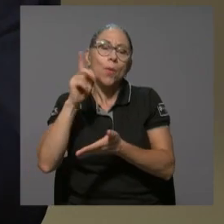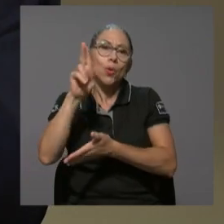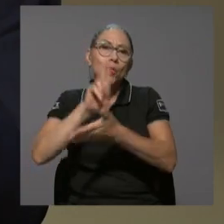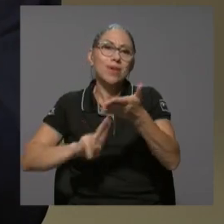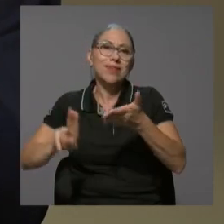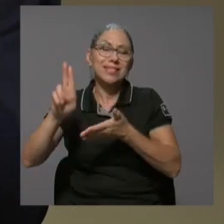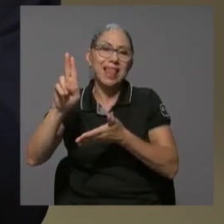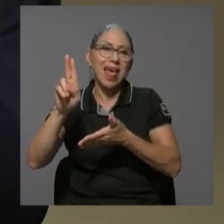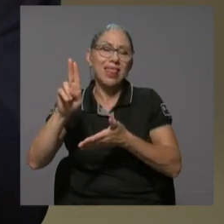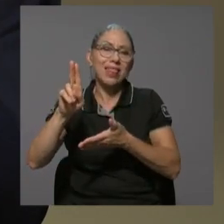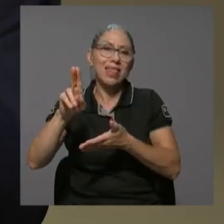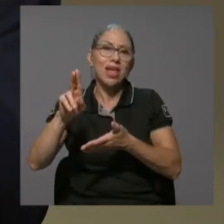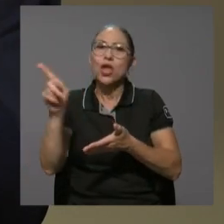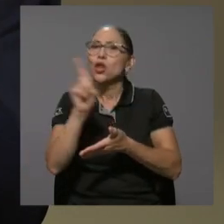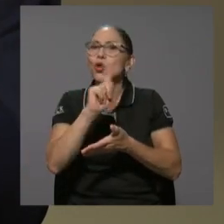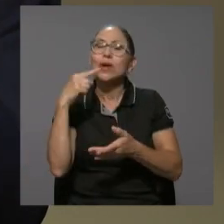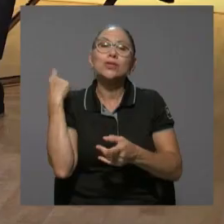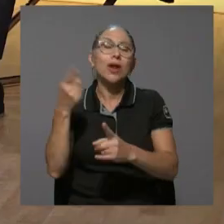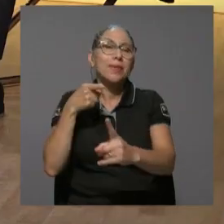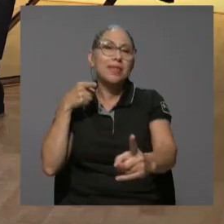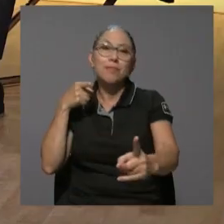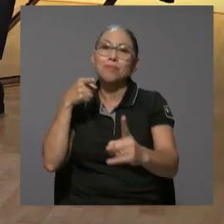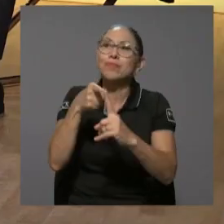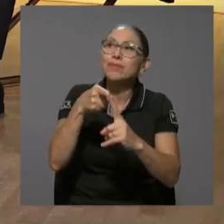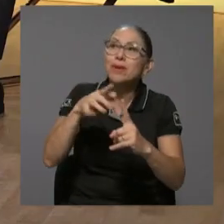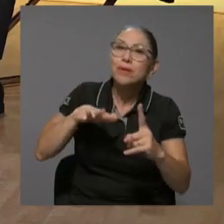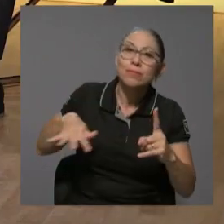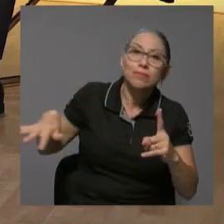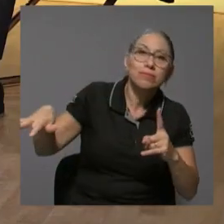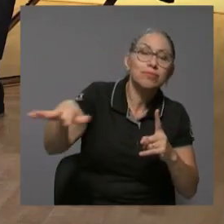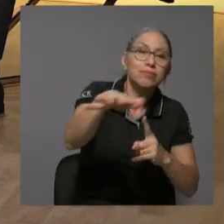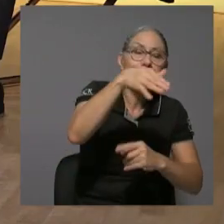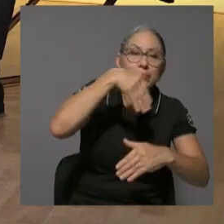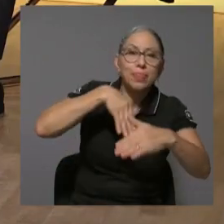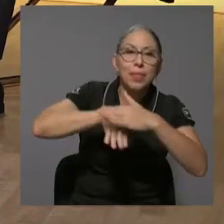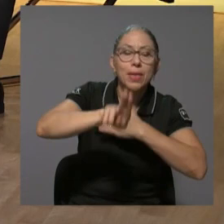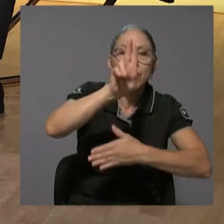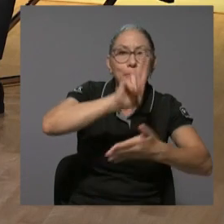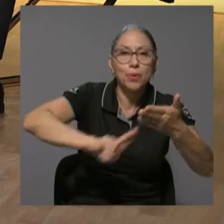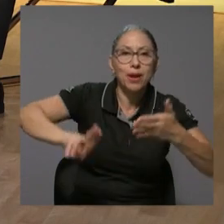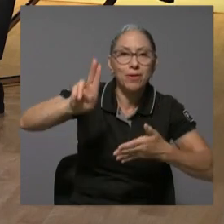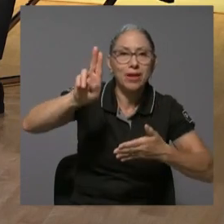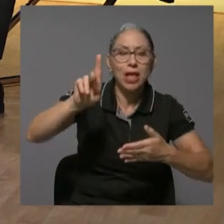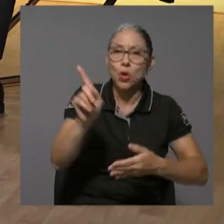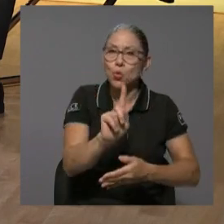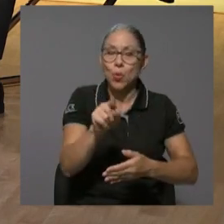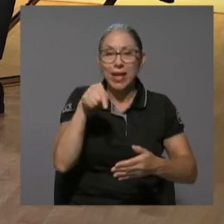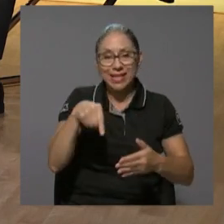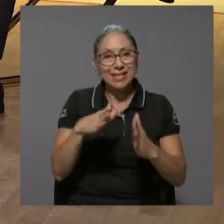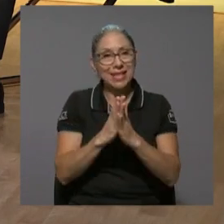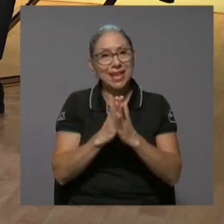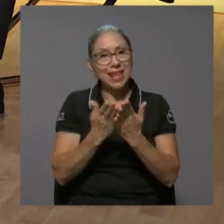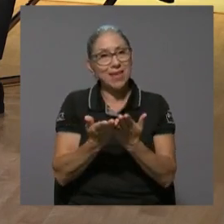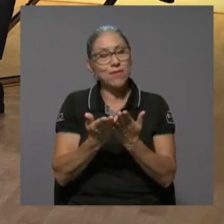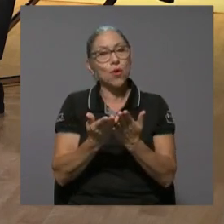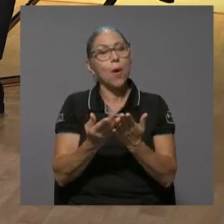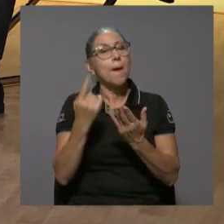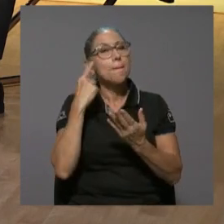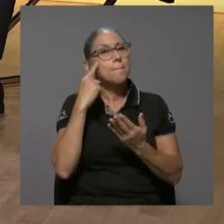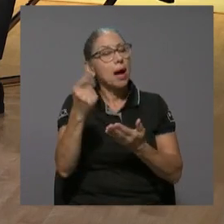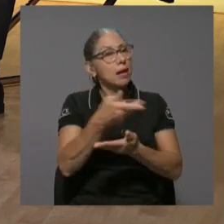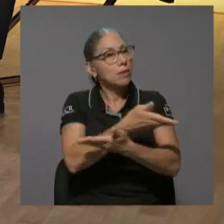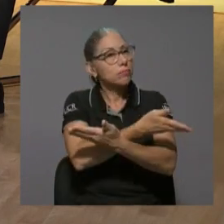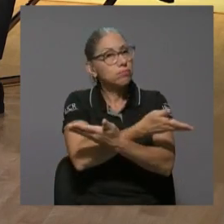tribu universitaria o a la tribu de los profesores universitarios, es un libro dirigido a